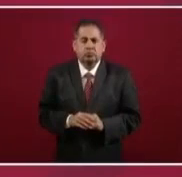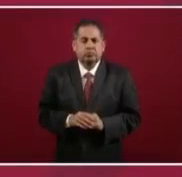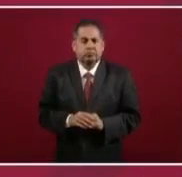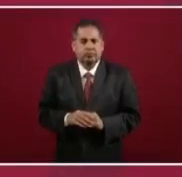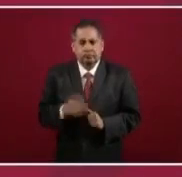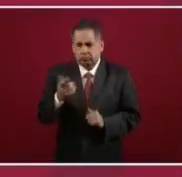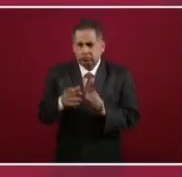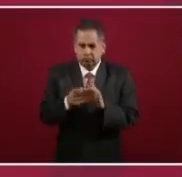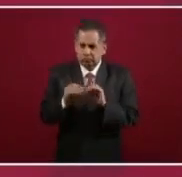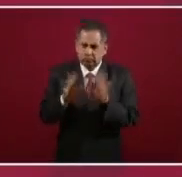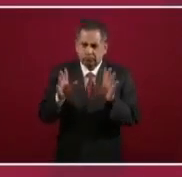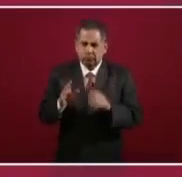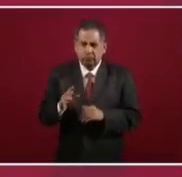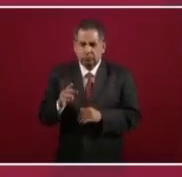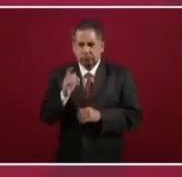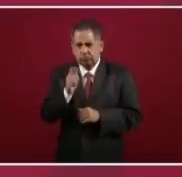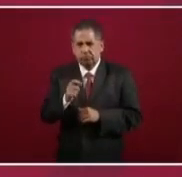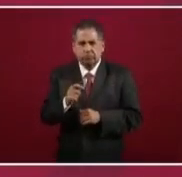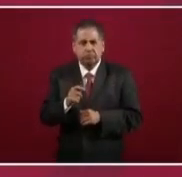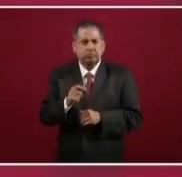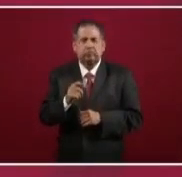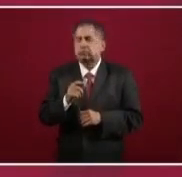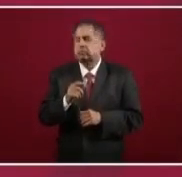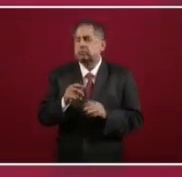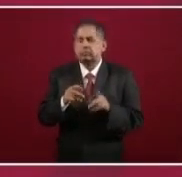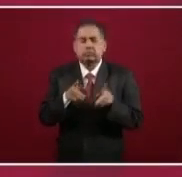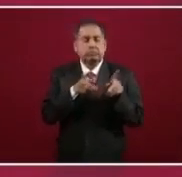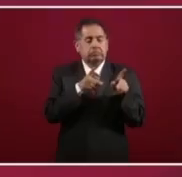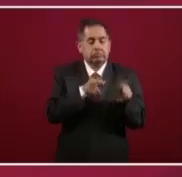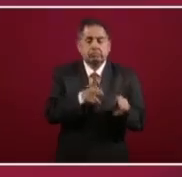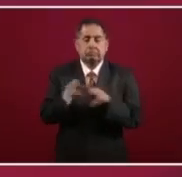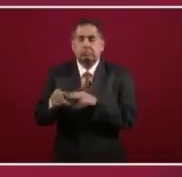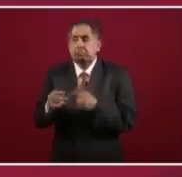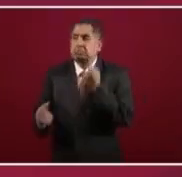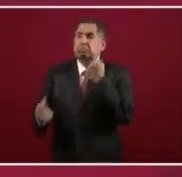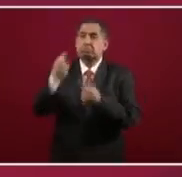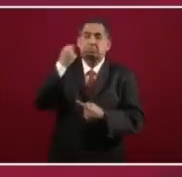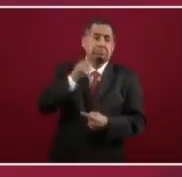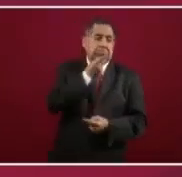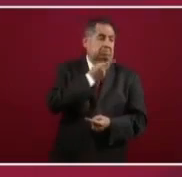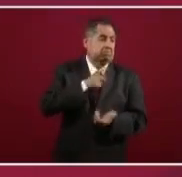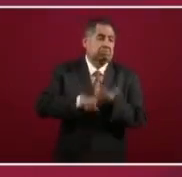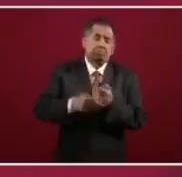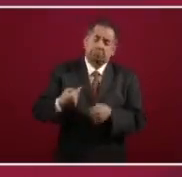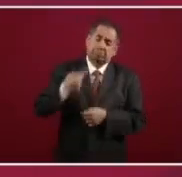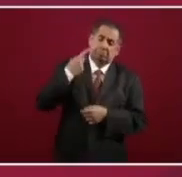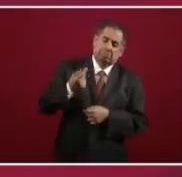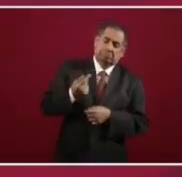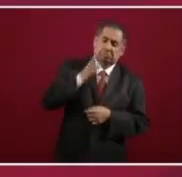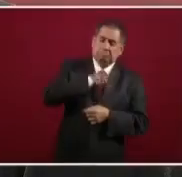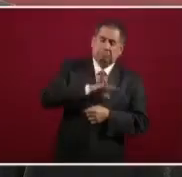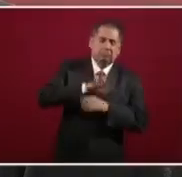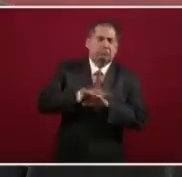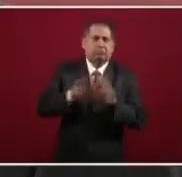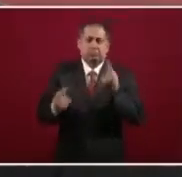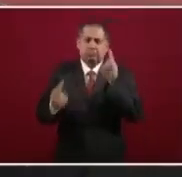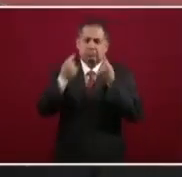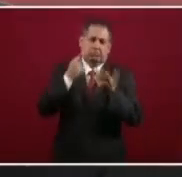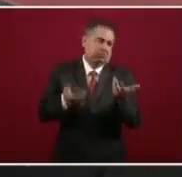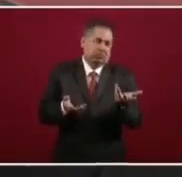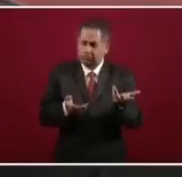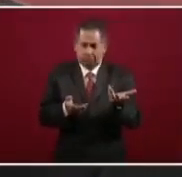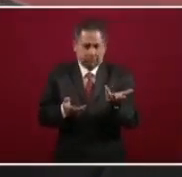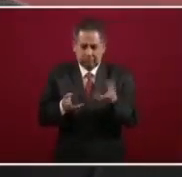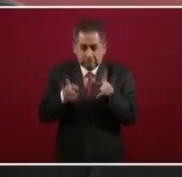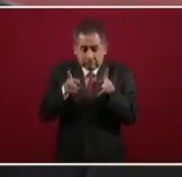claro si se dice así nos llamó este mal nos insultó pues